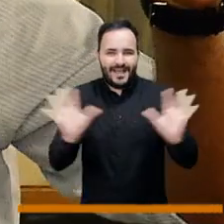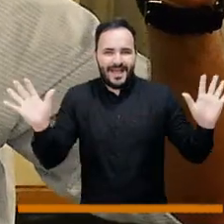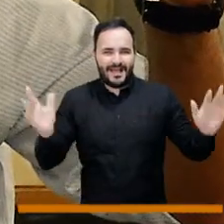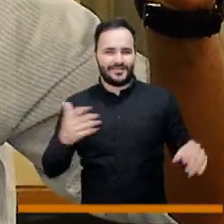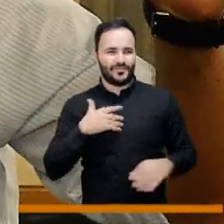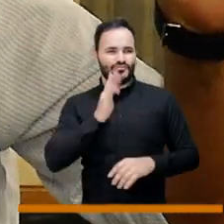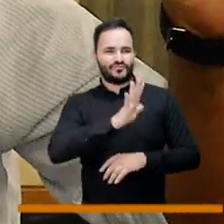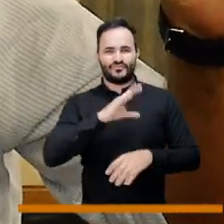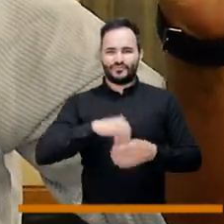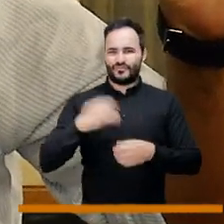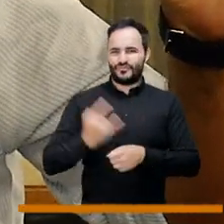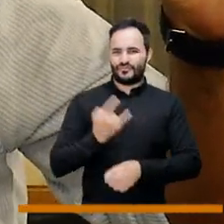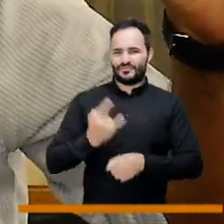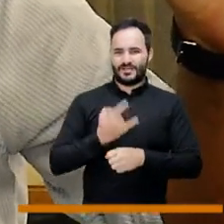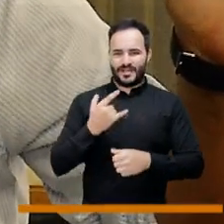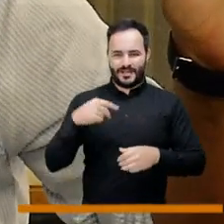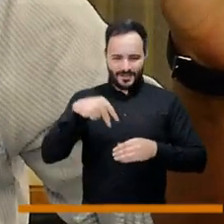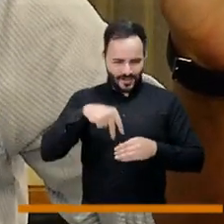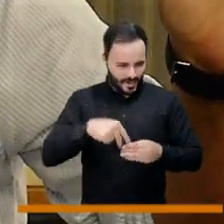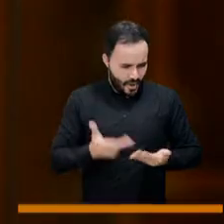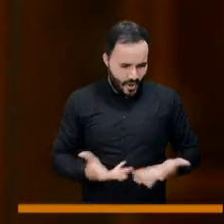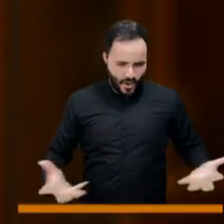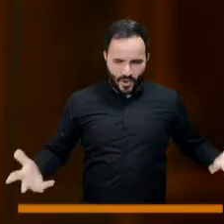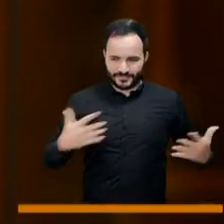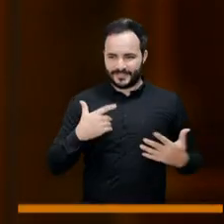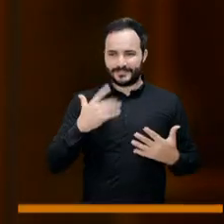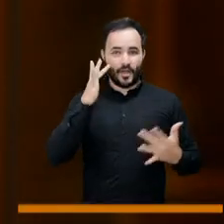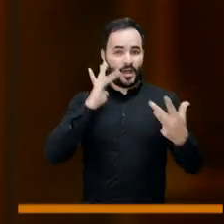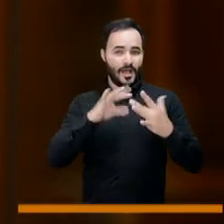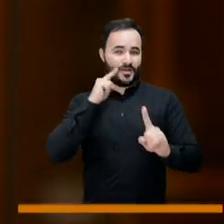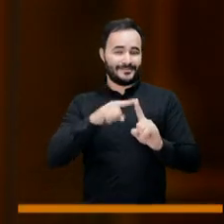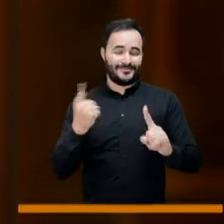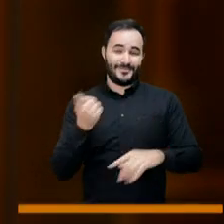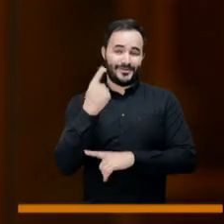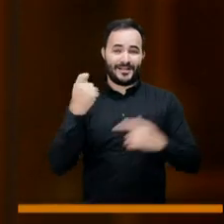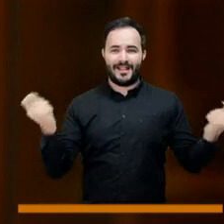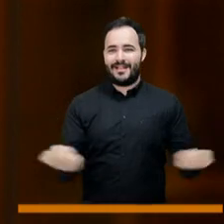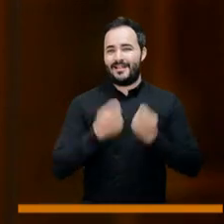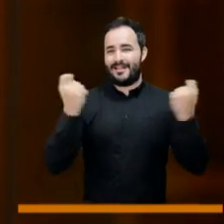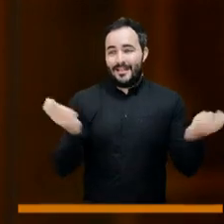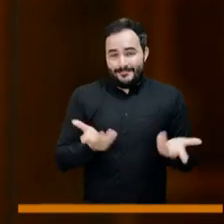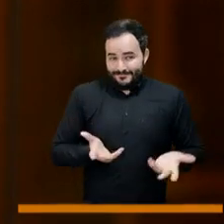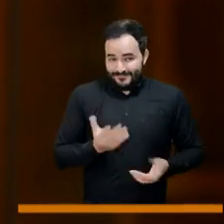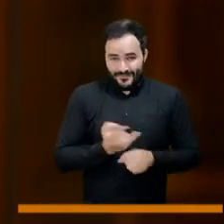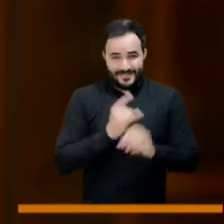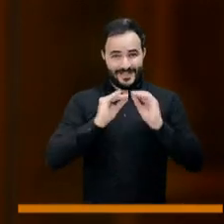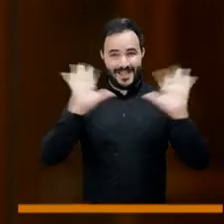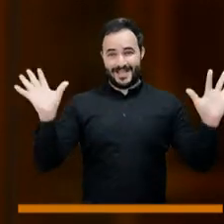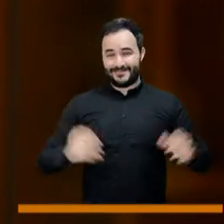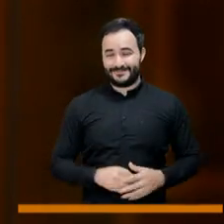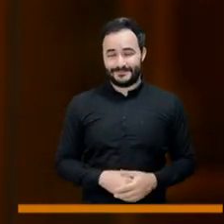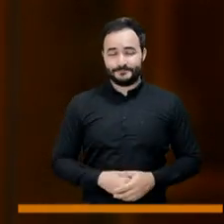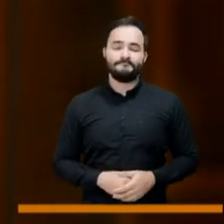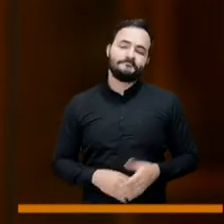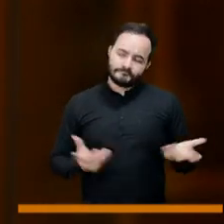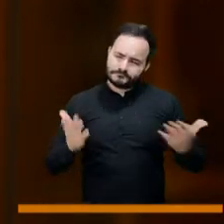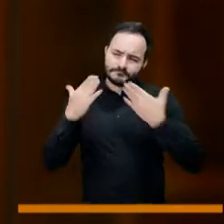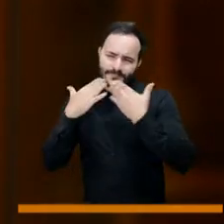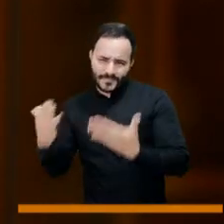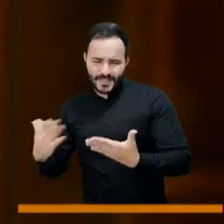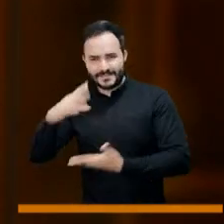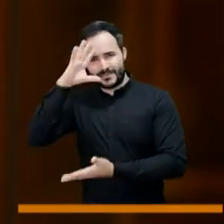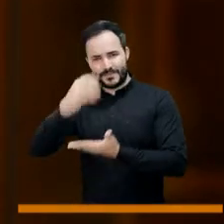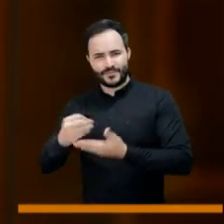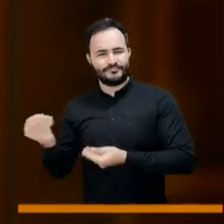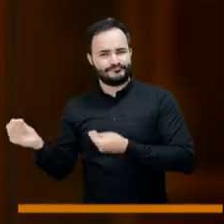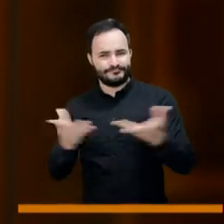está utilizando todos los recursos para hacer política. Concejal, pues muchísimas gracias por habernos acompañado en este espacio. A